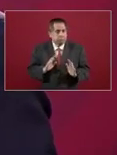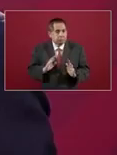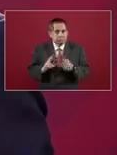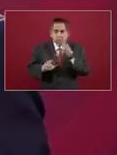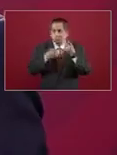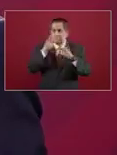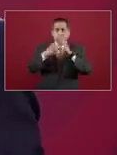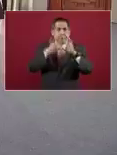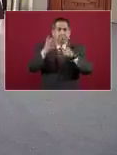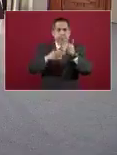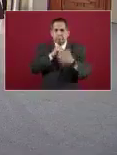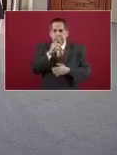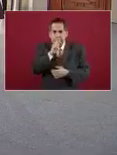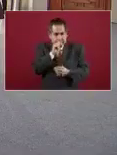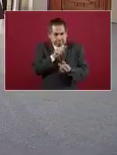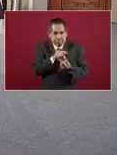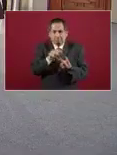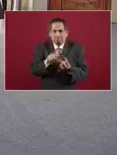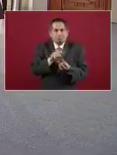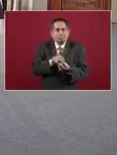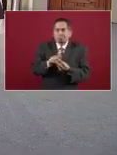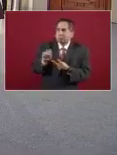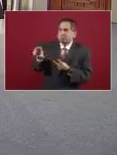la misma polémica,